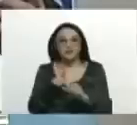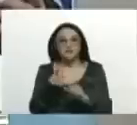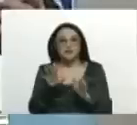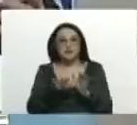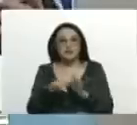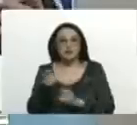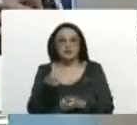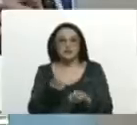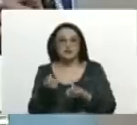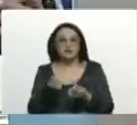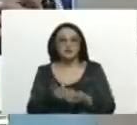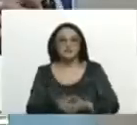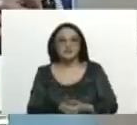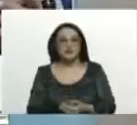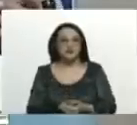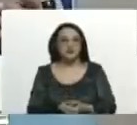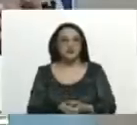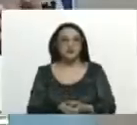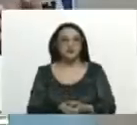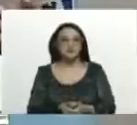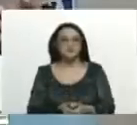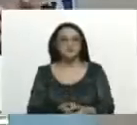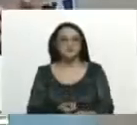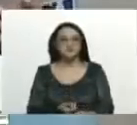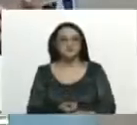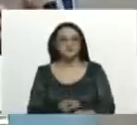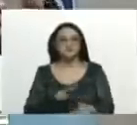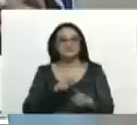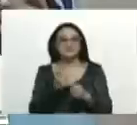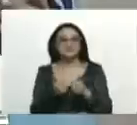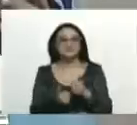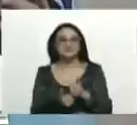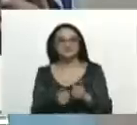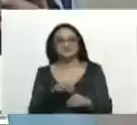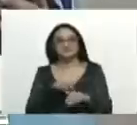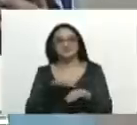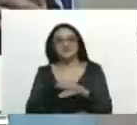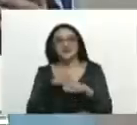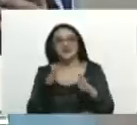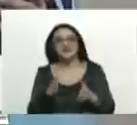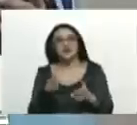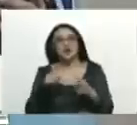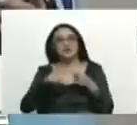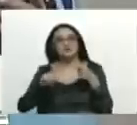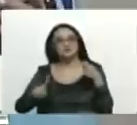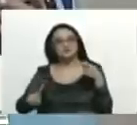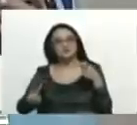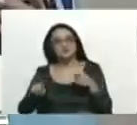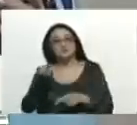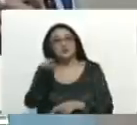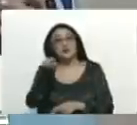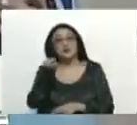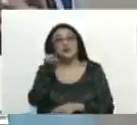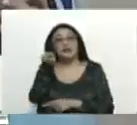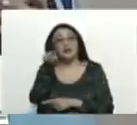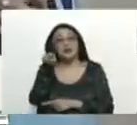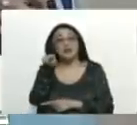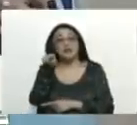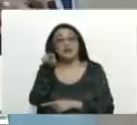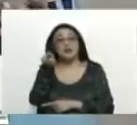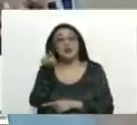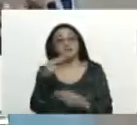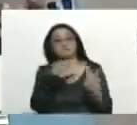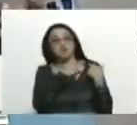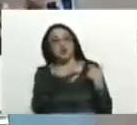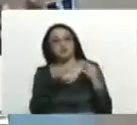documento menciona además a nervios Villalobos es viceministro de energía eléctrica quien es señalado de canalizar los